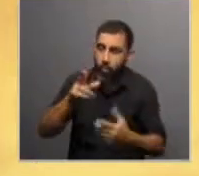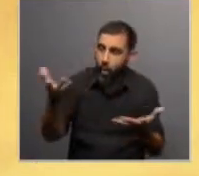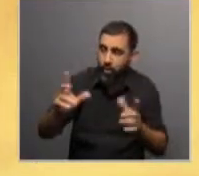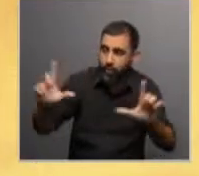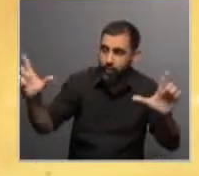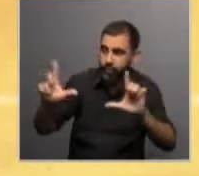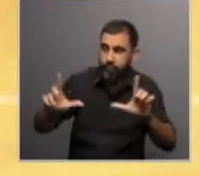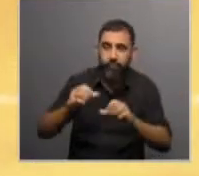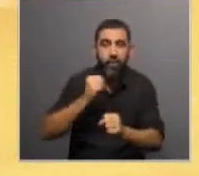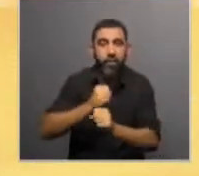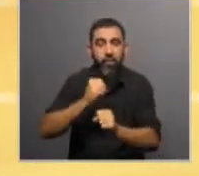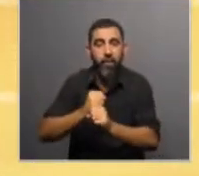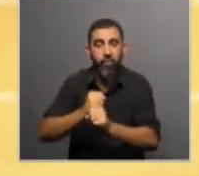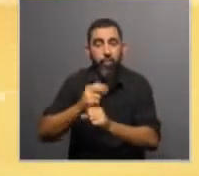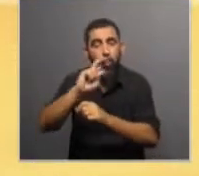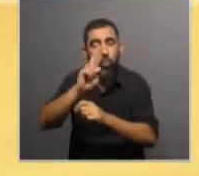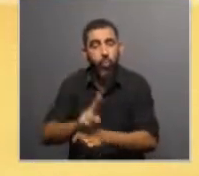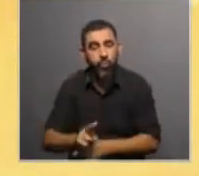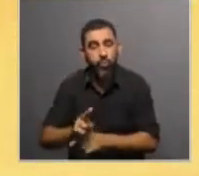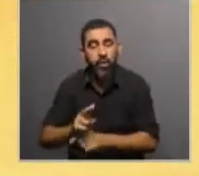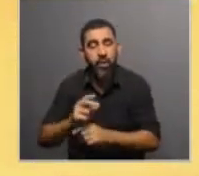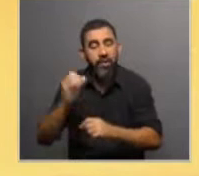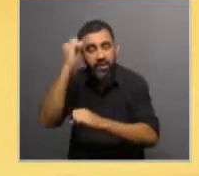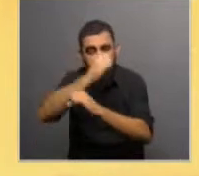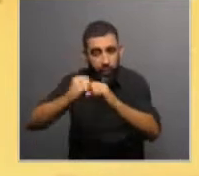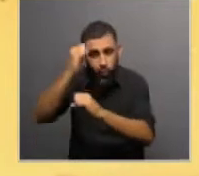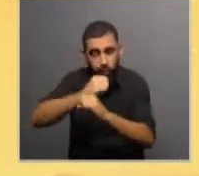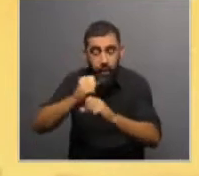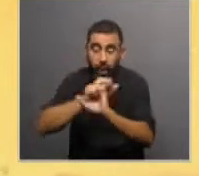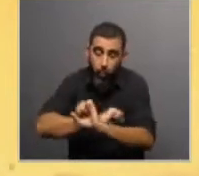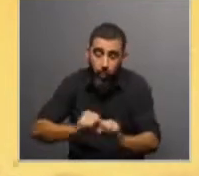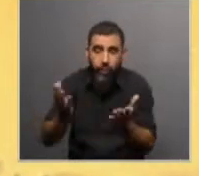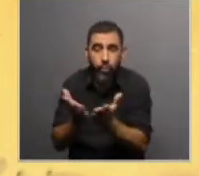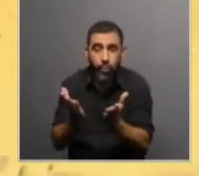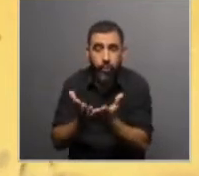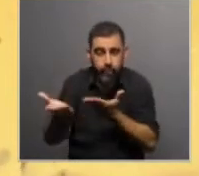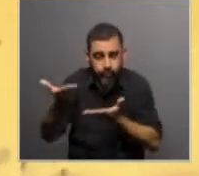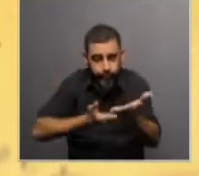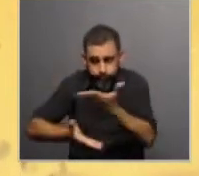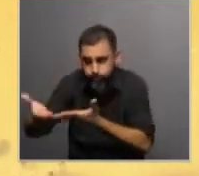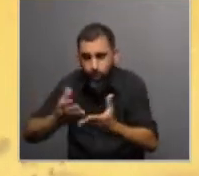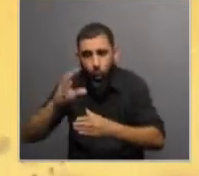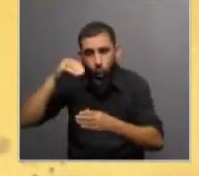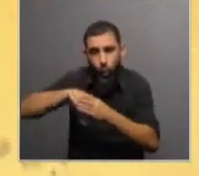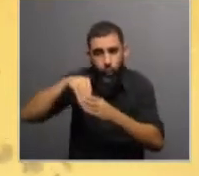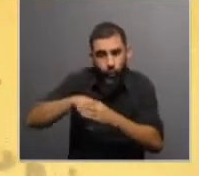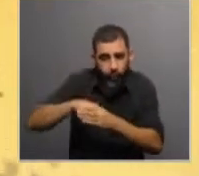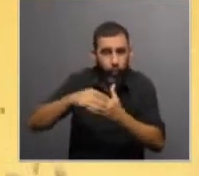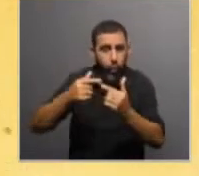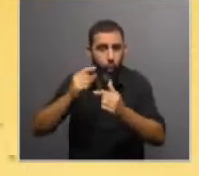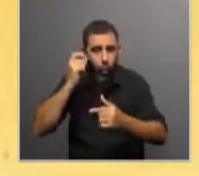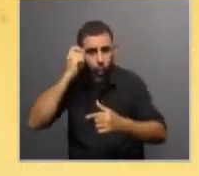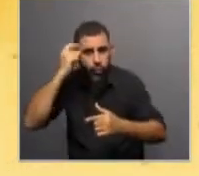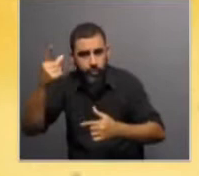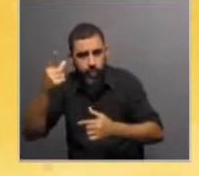trabajamos bajo la modalidad de utilizar tecnologías digitales que le permitan al estudiante interactuar con el contenido, con los